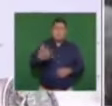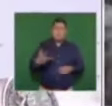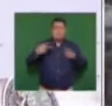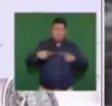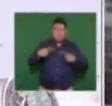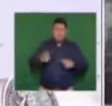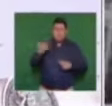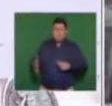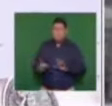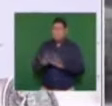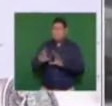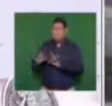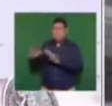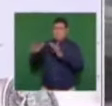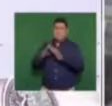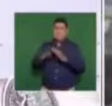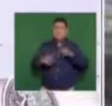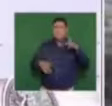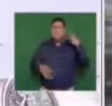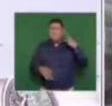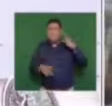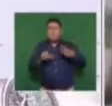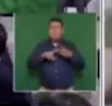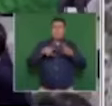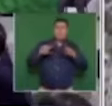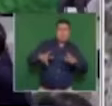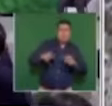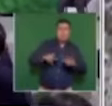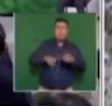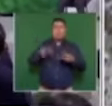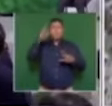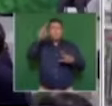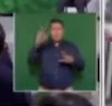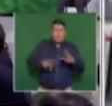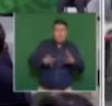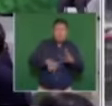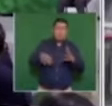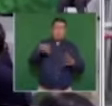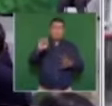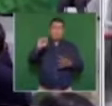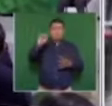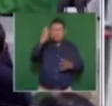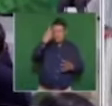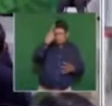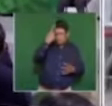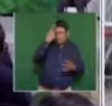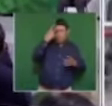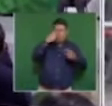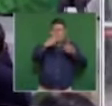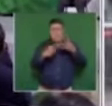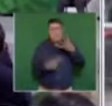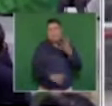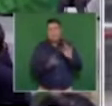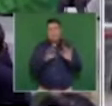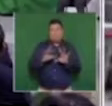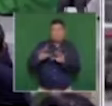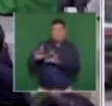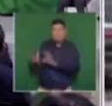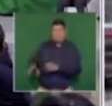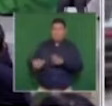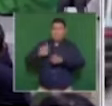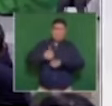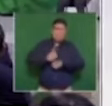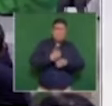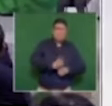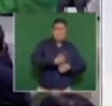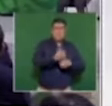única ventaja que tuvo el gobierno es que con la pandemia se cayó el consumo de electricidad. Pero si no estaríamos hoy, si hubiera seguido creciendo la economía,